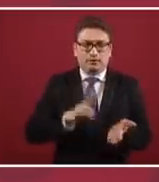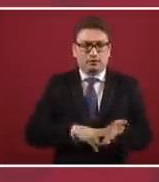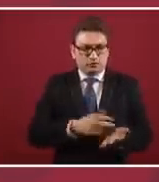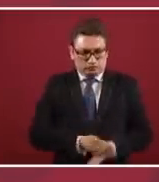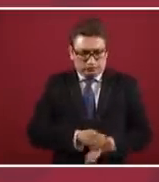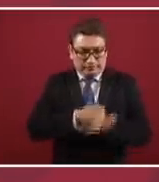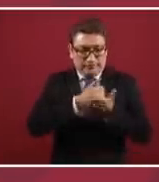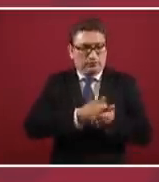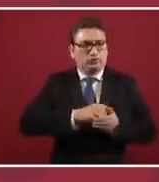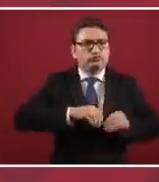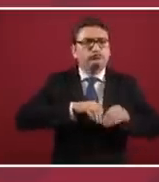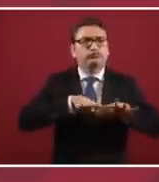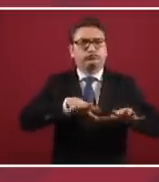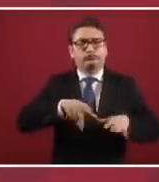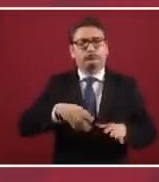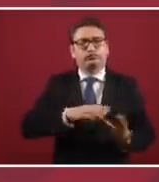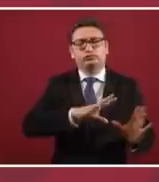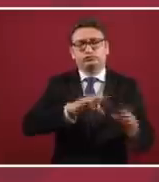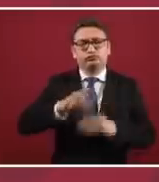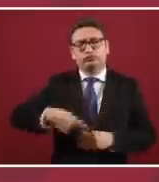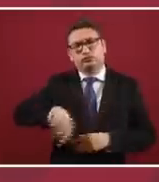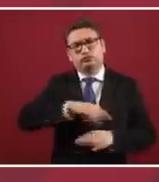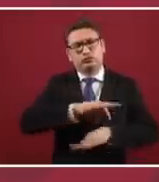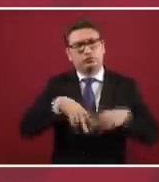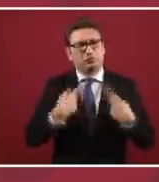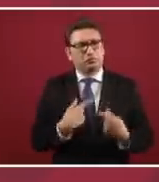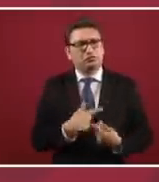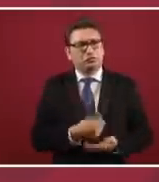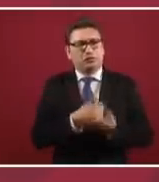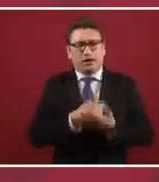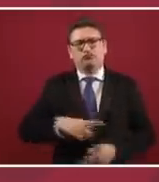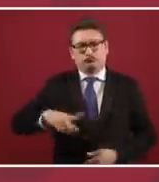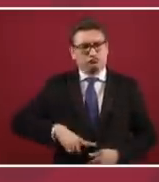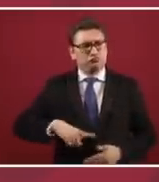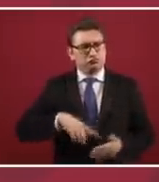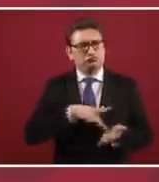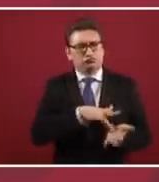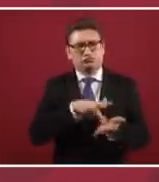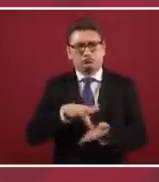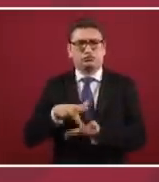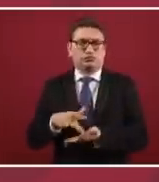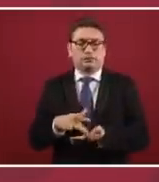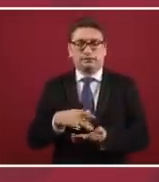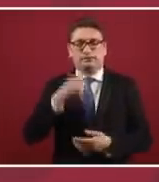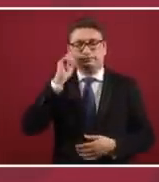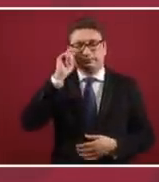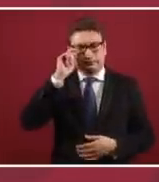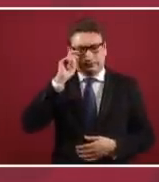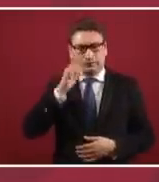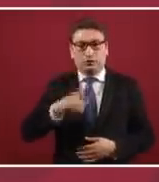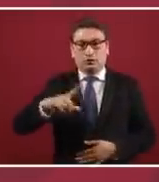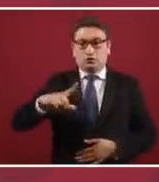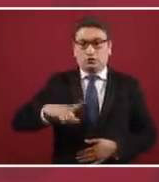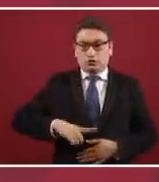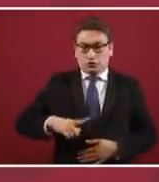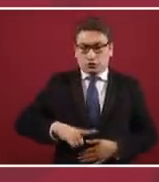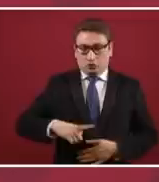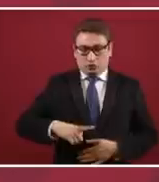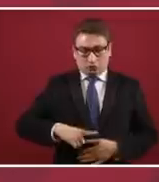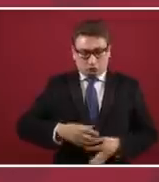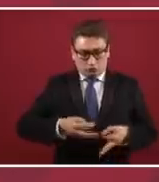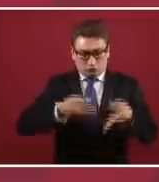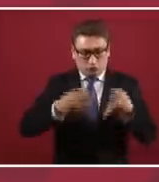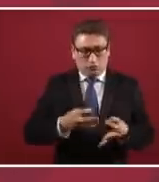debe de ser apoyado por el gobierno. El propósito del gobierno, de un buen